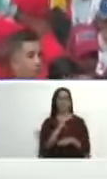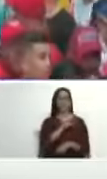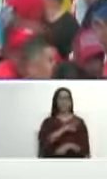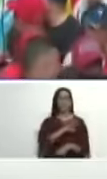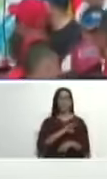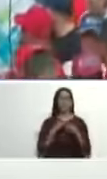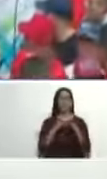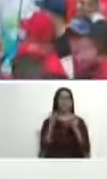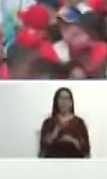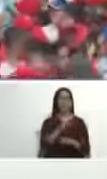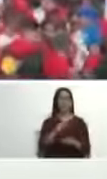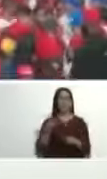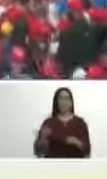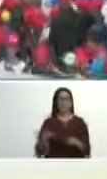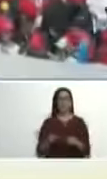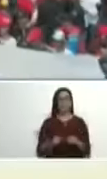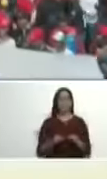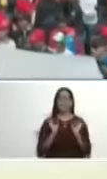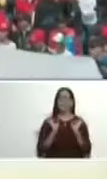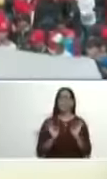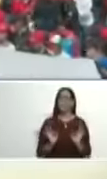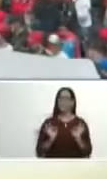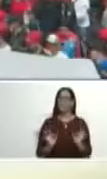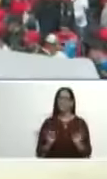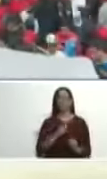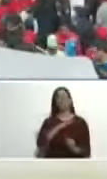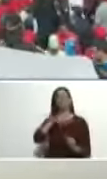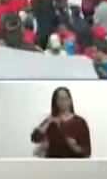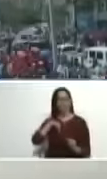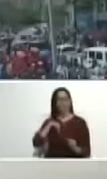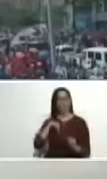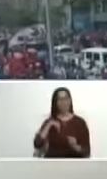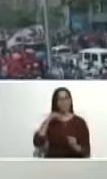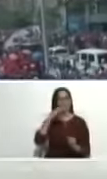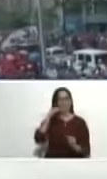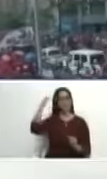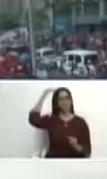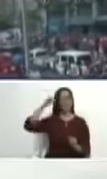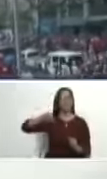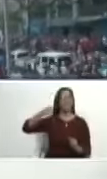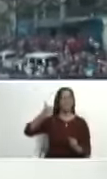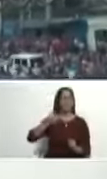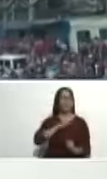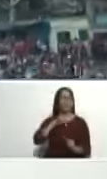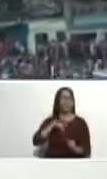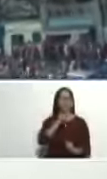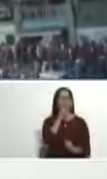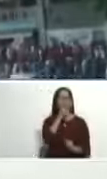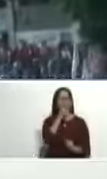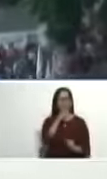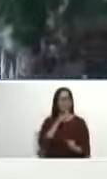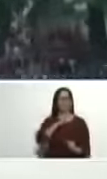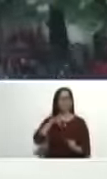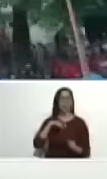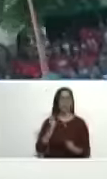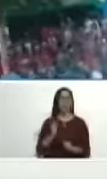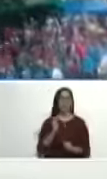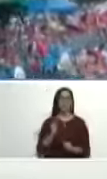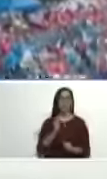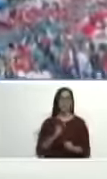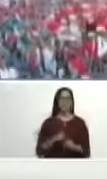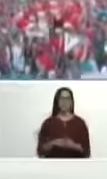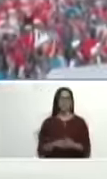y de todas, y de sobre todo nuestros mayores, nuestros abuelitos y abuelitas, nuestros pensionados y